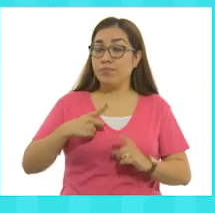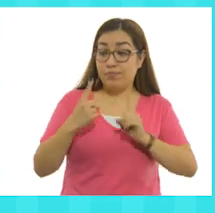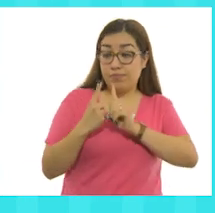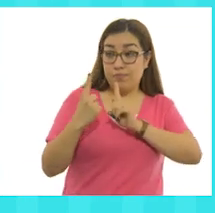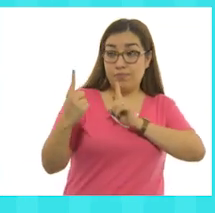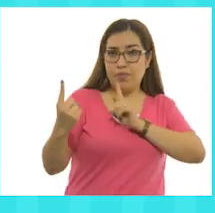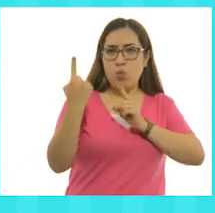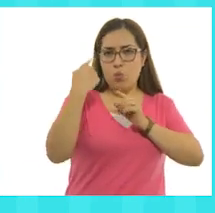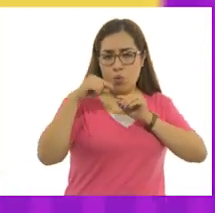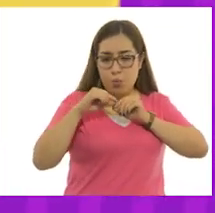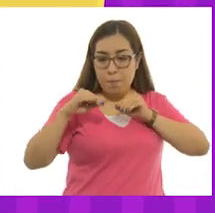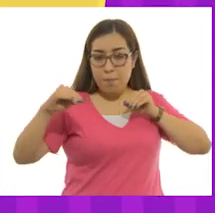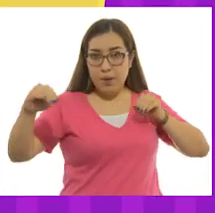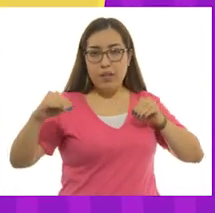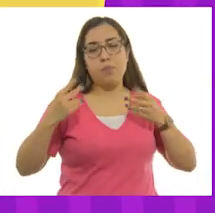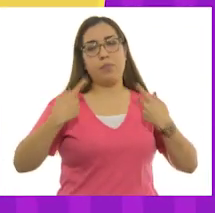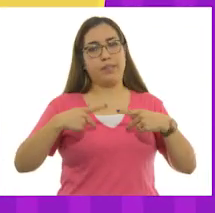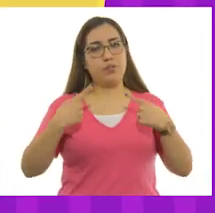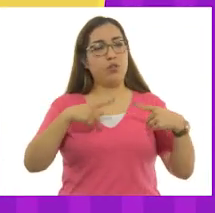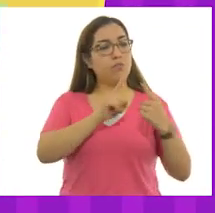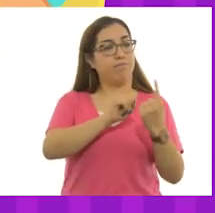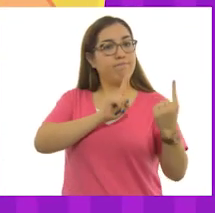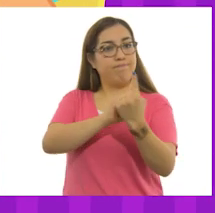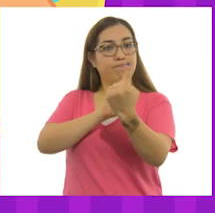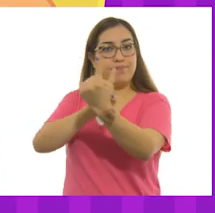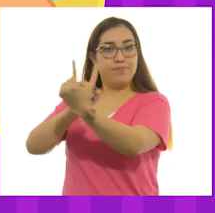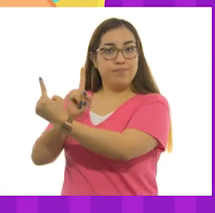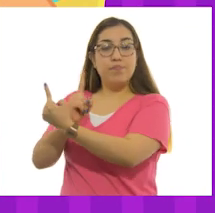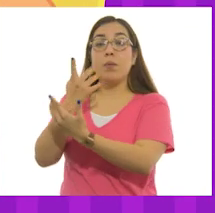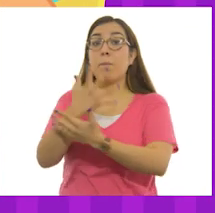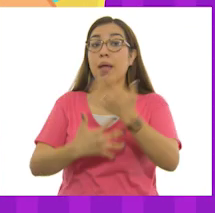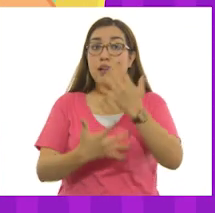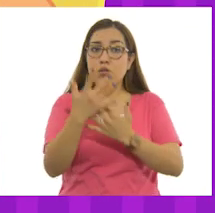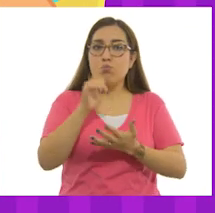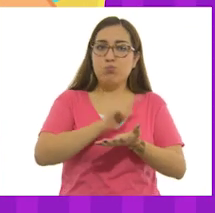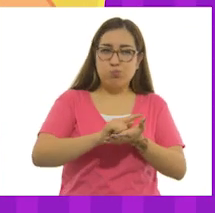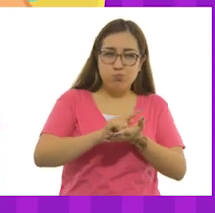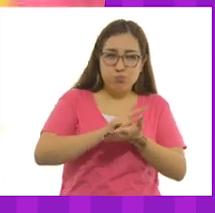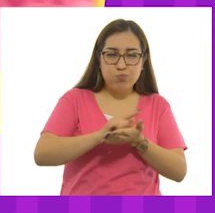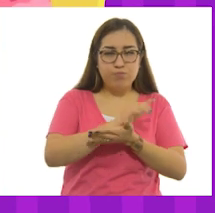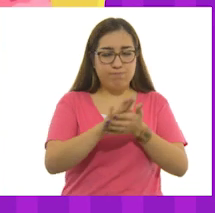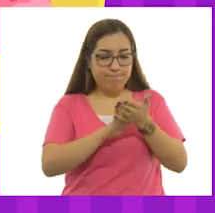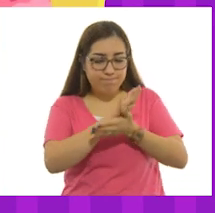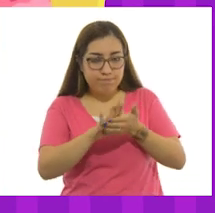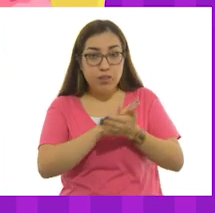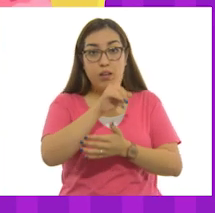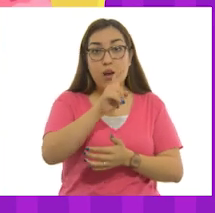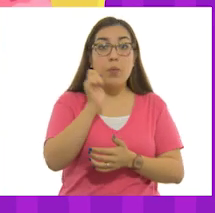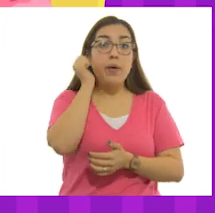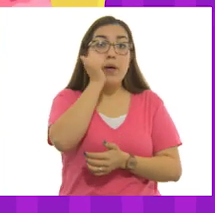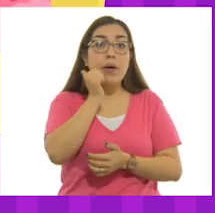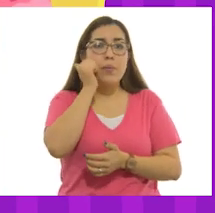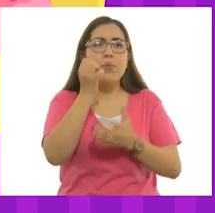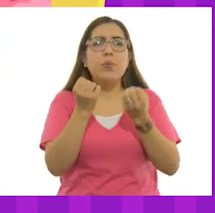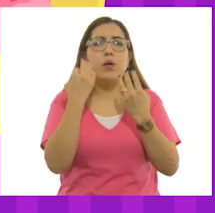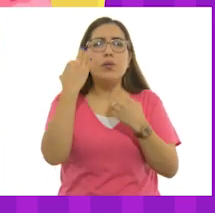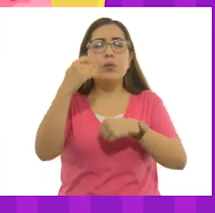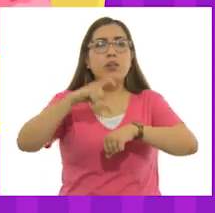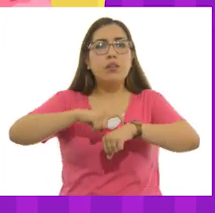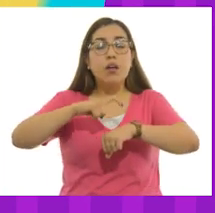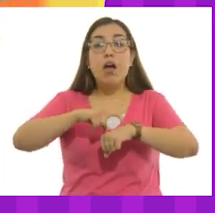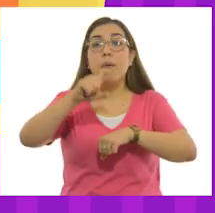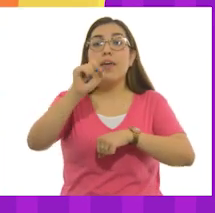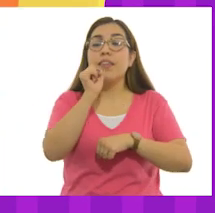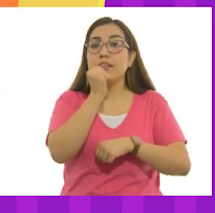un metro y medio entre tú y los demás lo haga te las manos muy seguidos con agua y jabón por lo menos durante 20 segundos